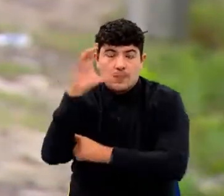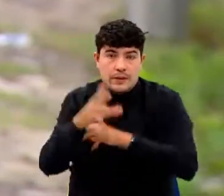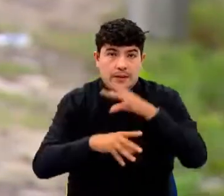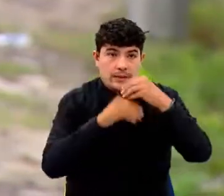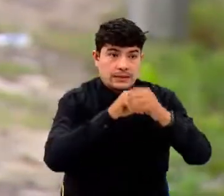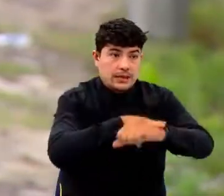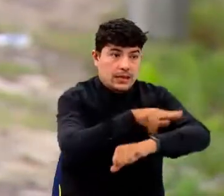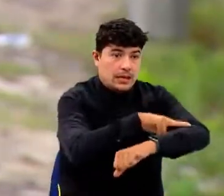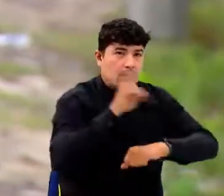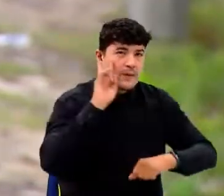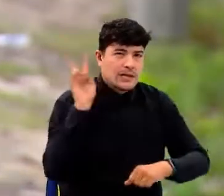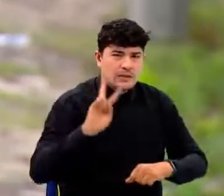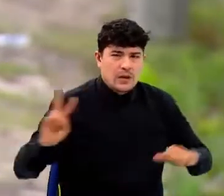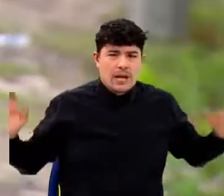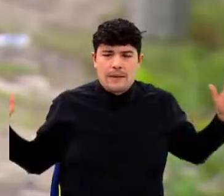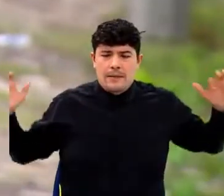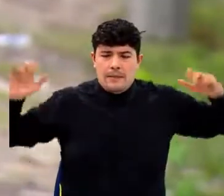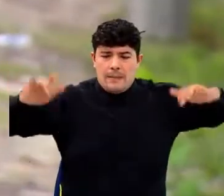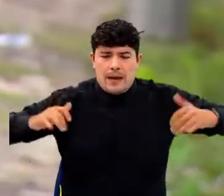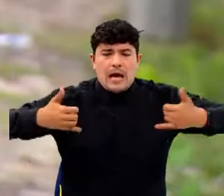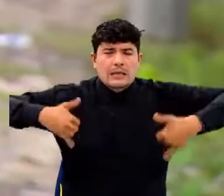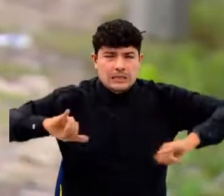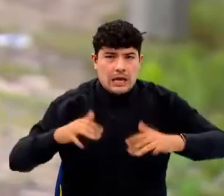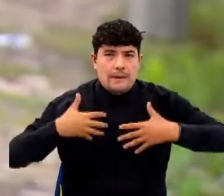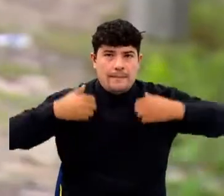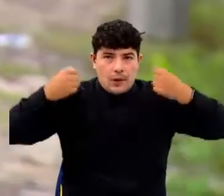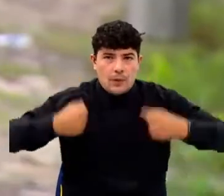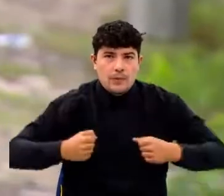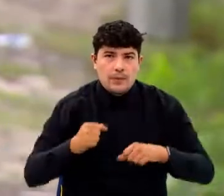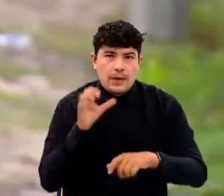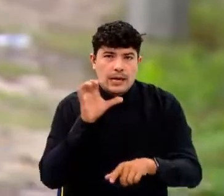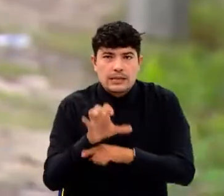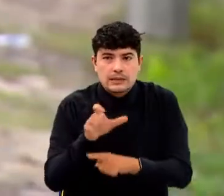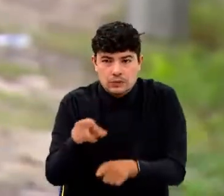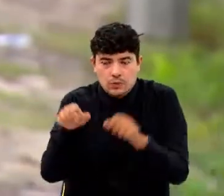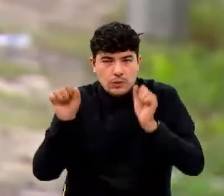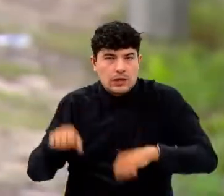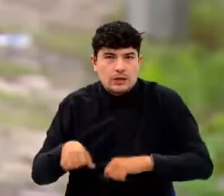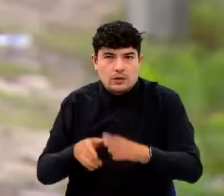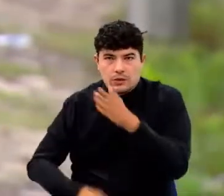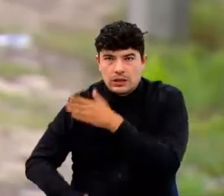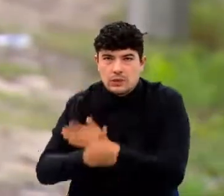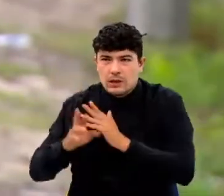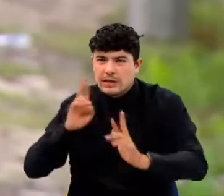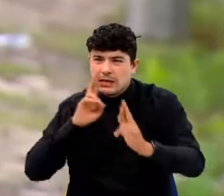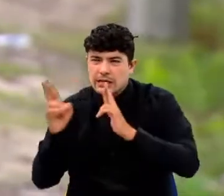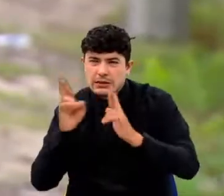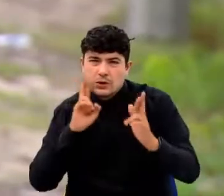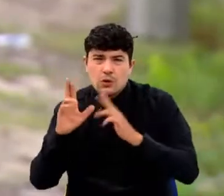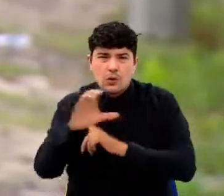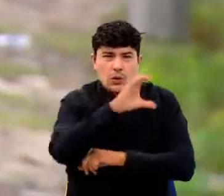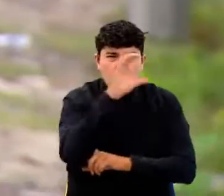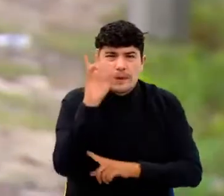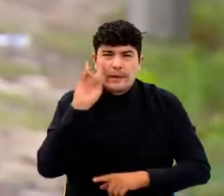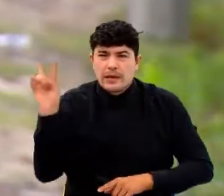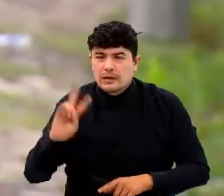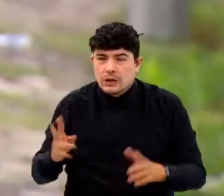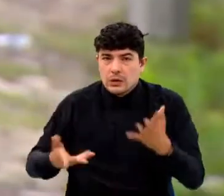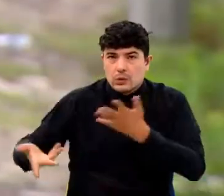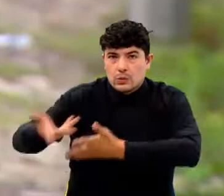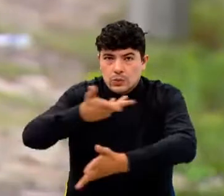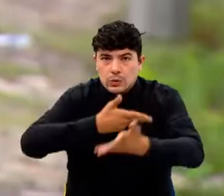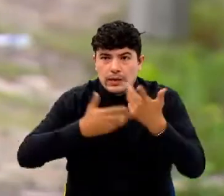Venezuela ya se instalaron en los respectivos países para poder retomar las relaciones diplomáticas y así